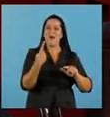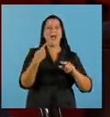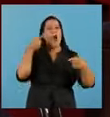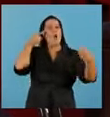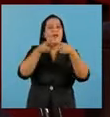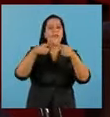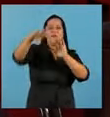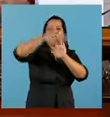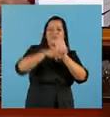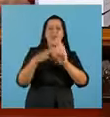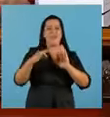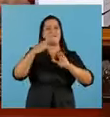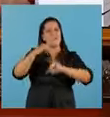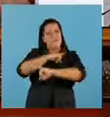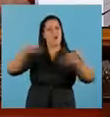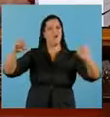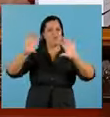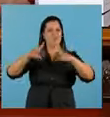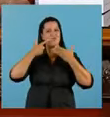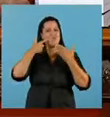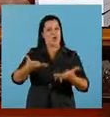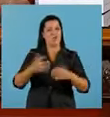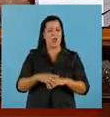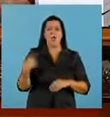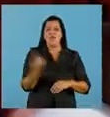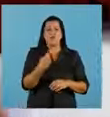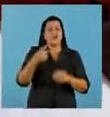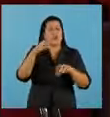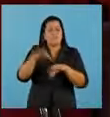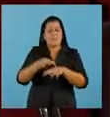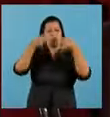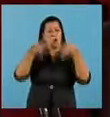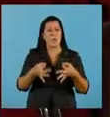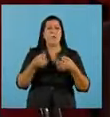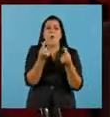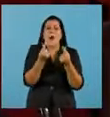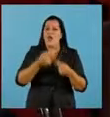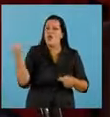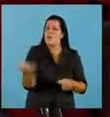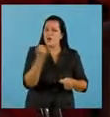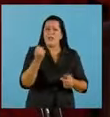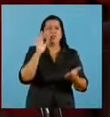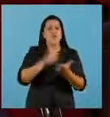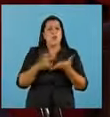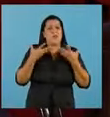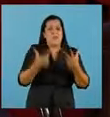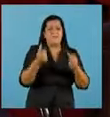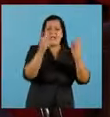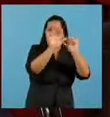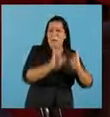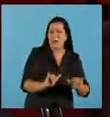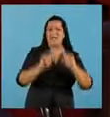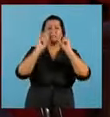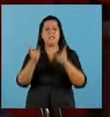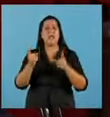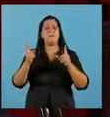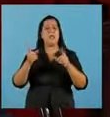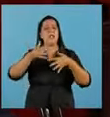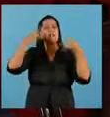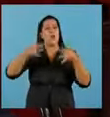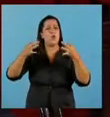principios. Nuestro compromiso es dar continuidad a los valores esenciales de la defensa de la paz y la seguridad